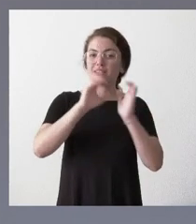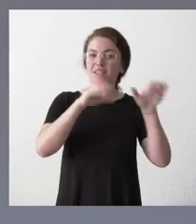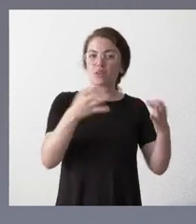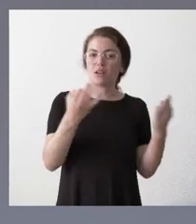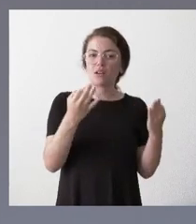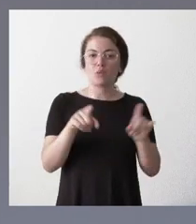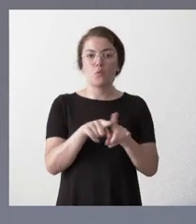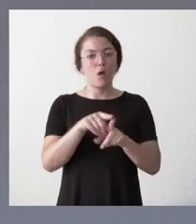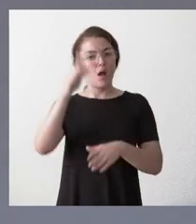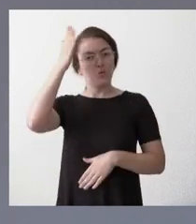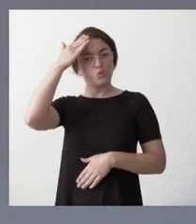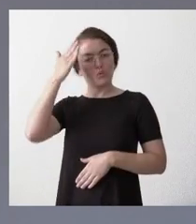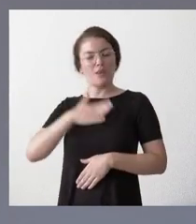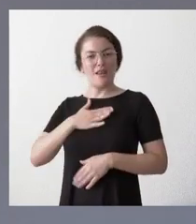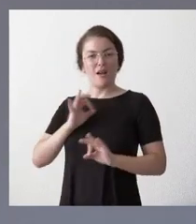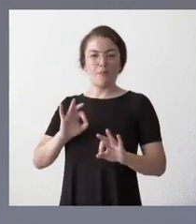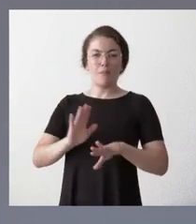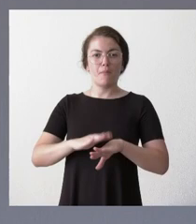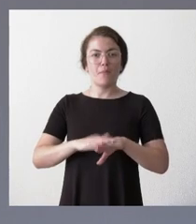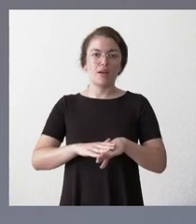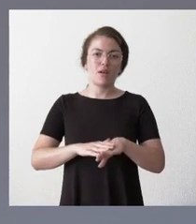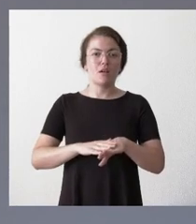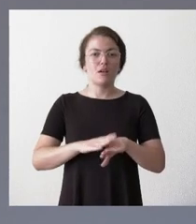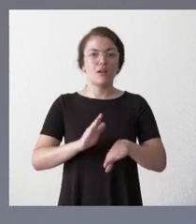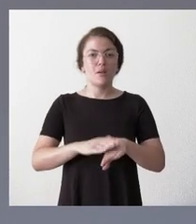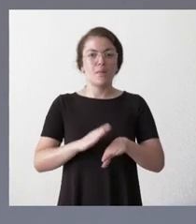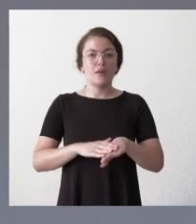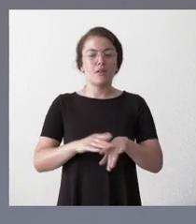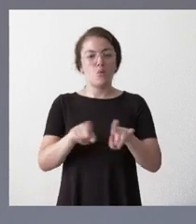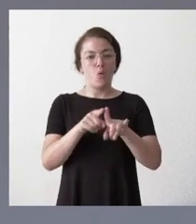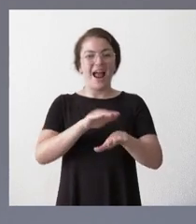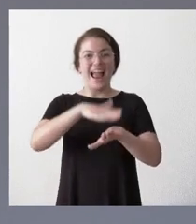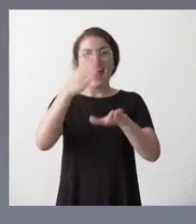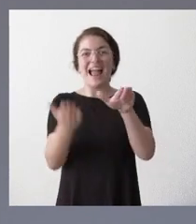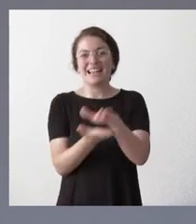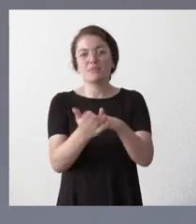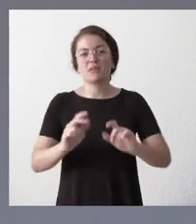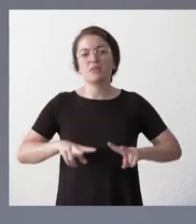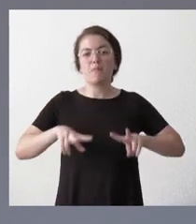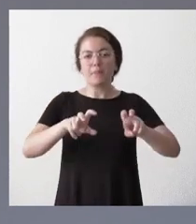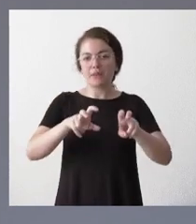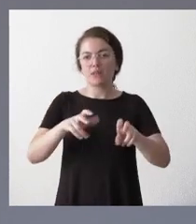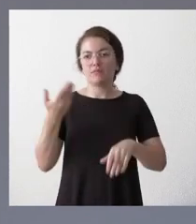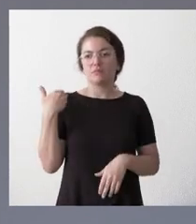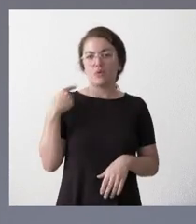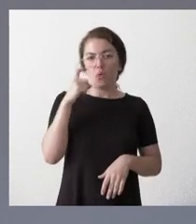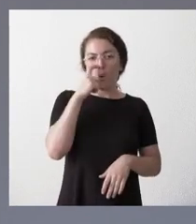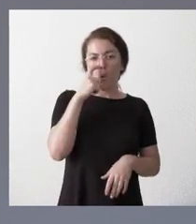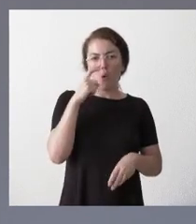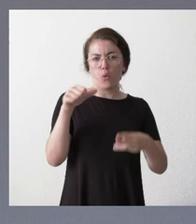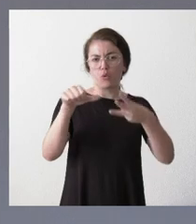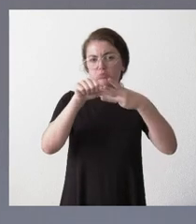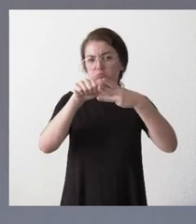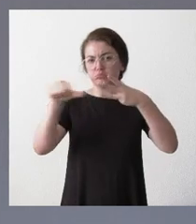tutela, inicia el expediente de tutela de los menores, expediente que se inició a mediados de junio y se ha finalizado, ha sido